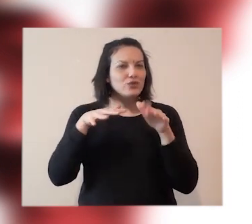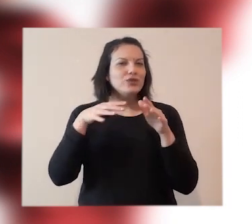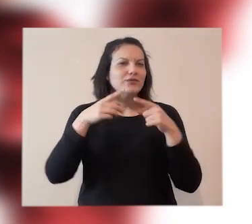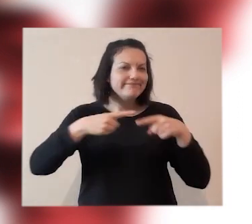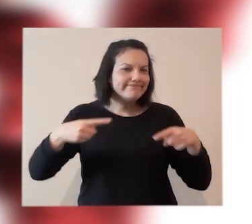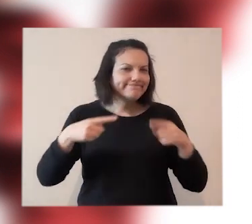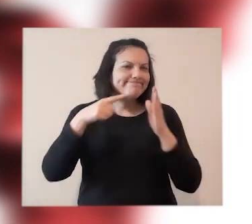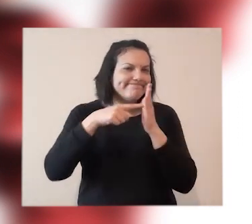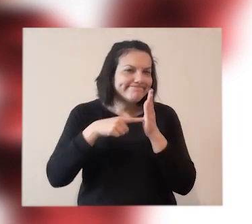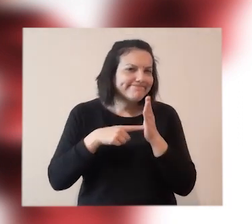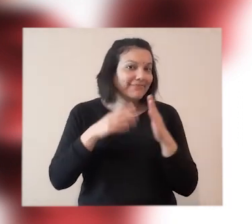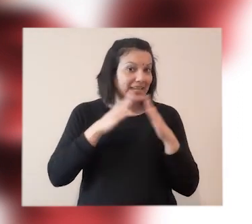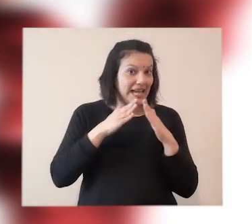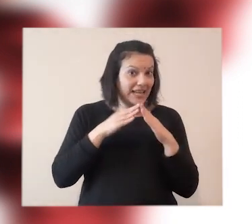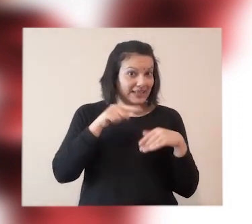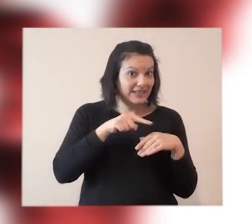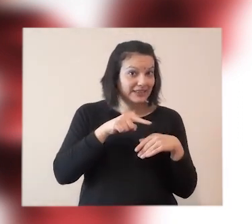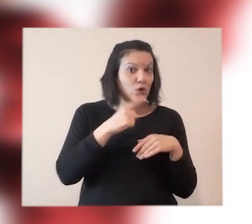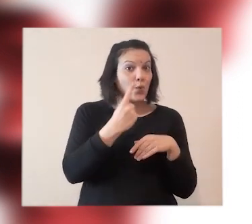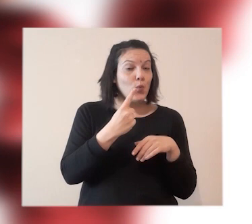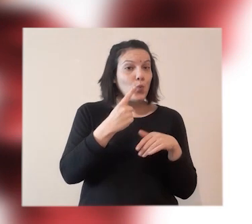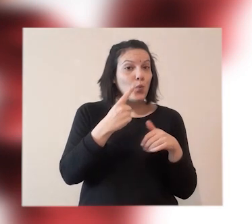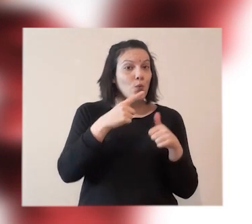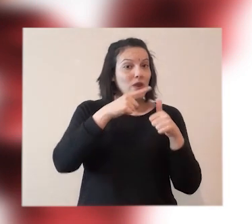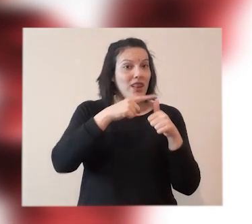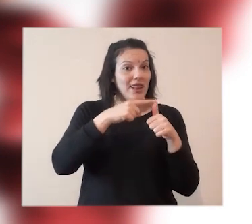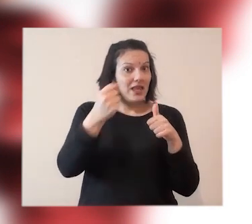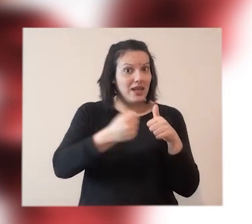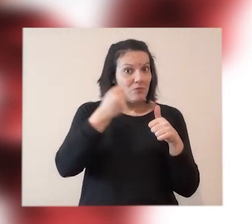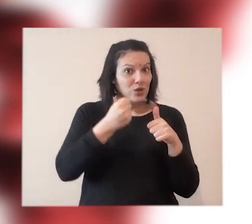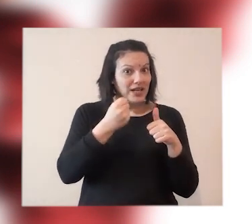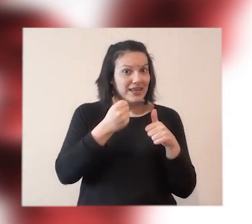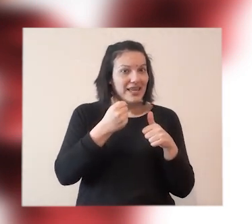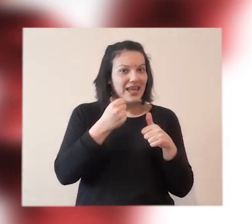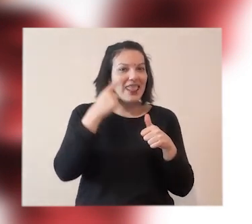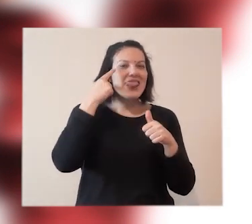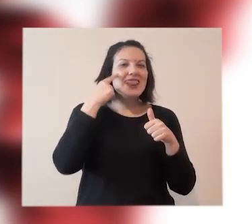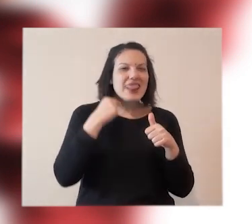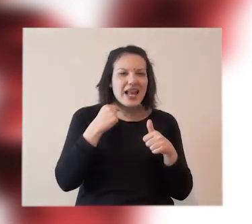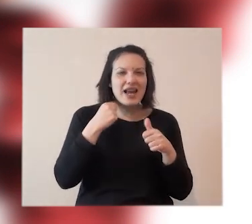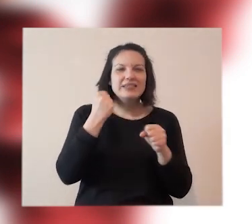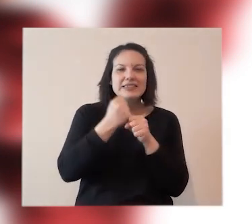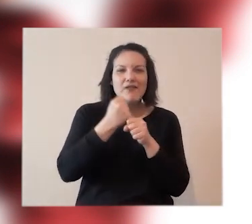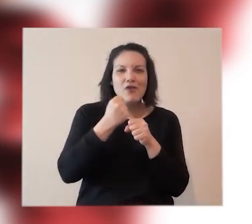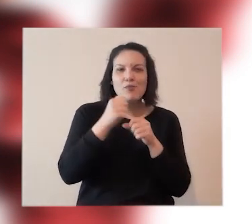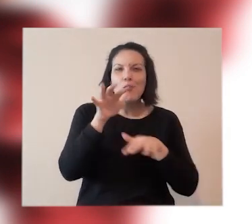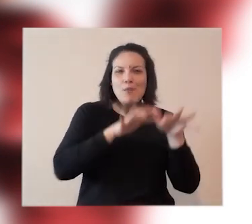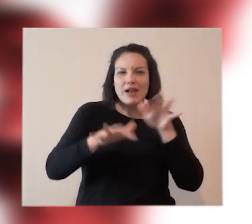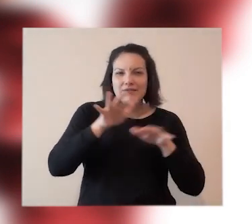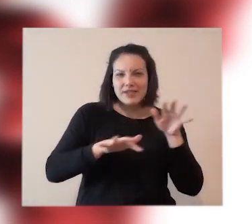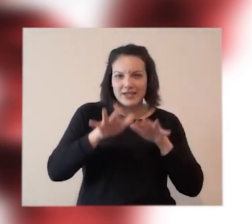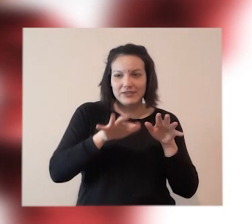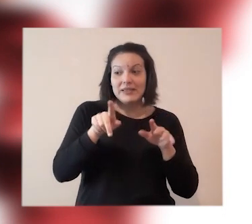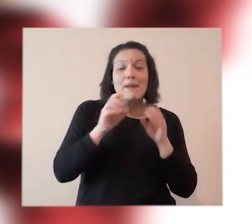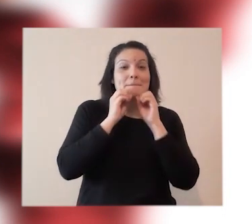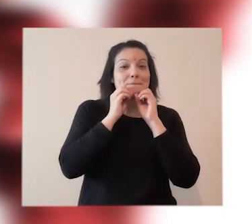desde nuestras casas, una de las cuestiones importantes es la planificación de la jornada, ¿sí? Como dice ahí, en la medida de lo posible, siempre uno